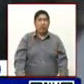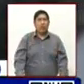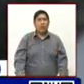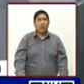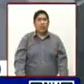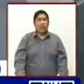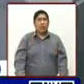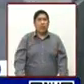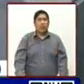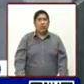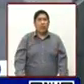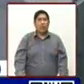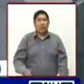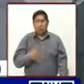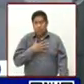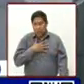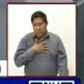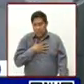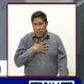Fue un momento